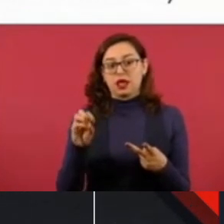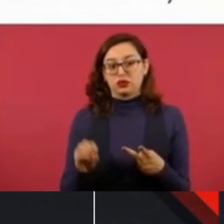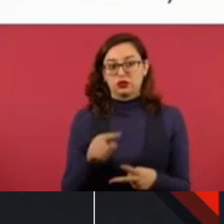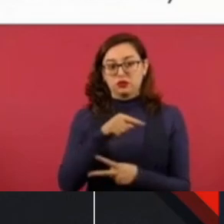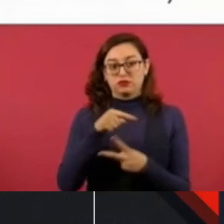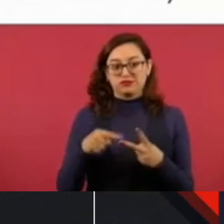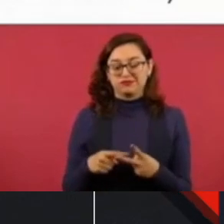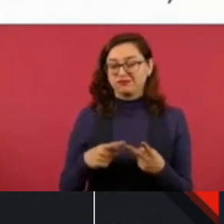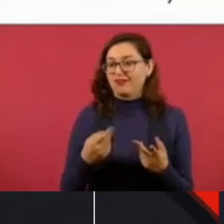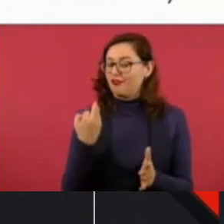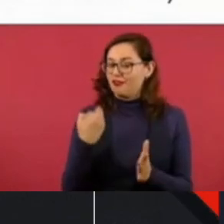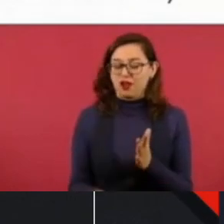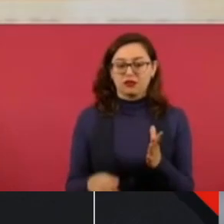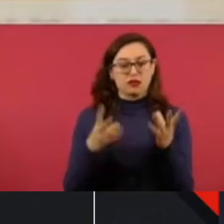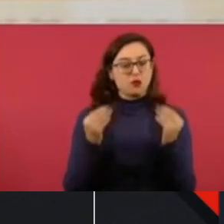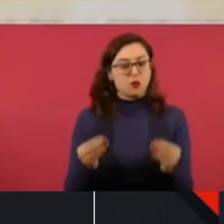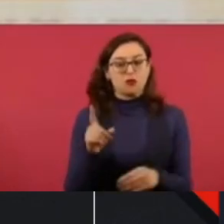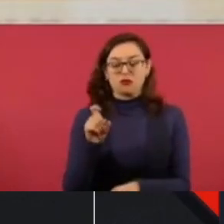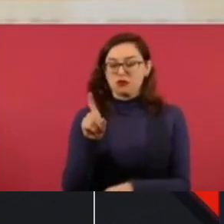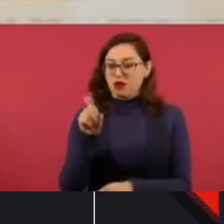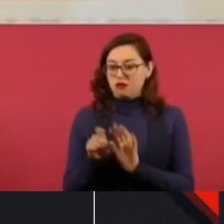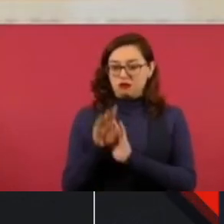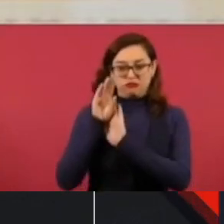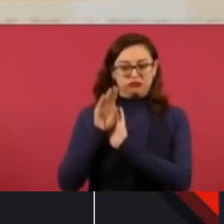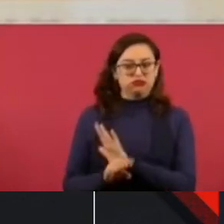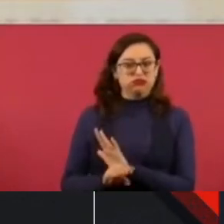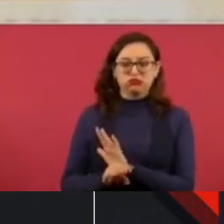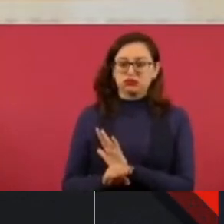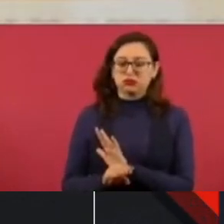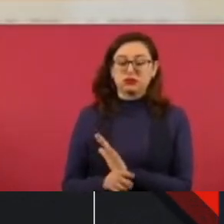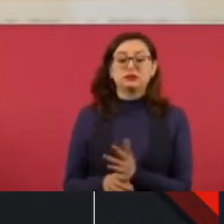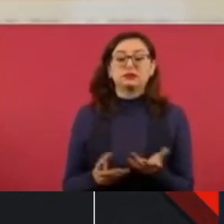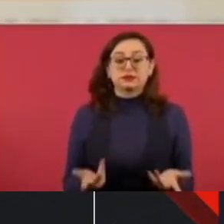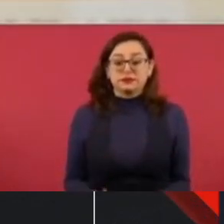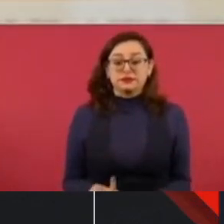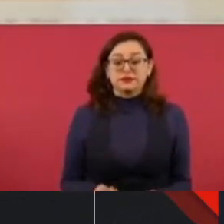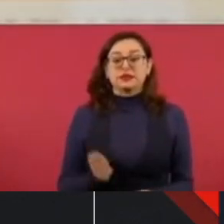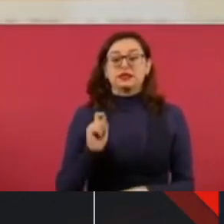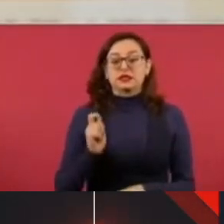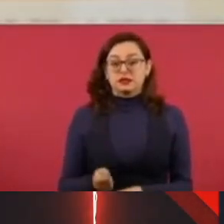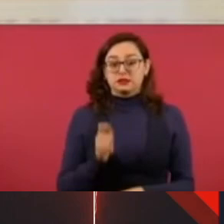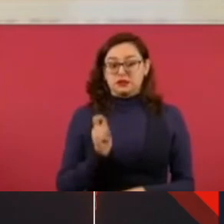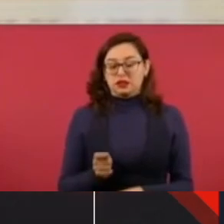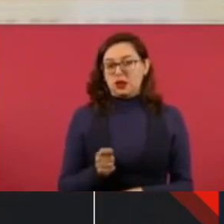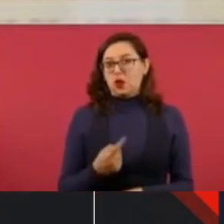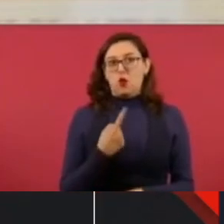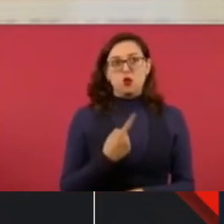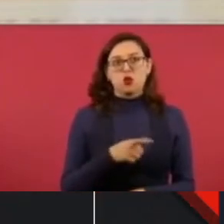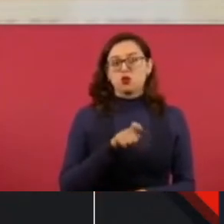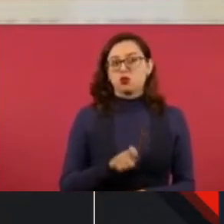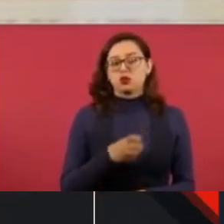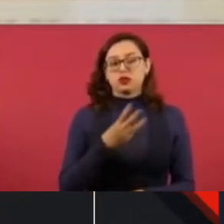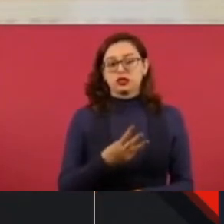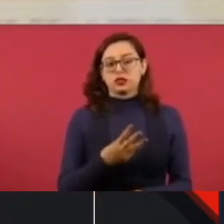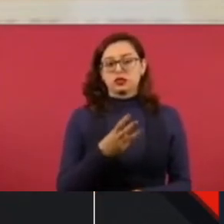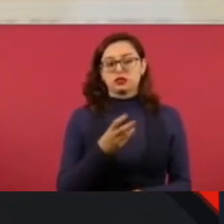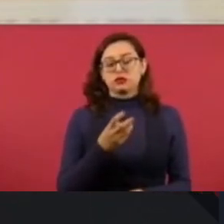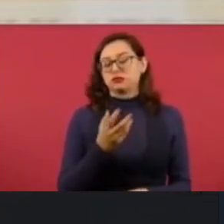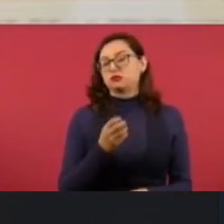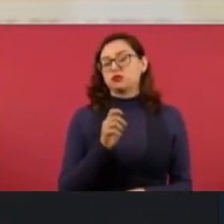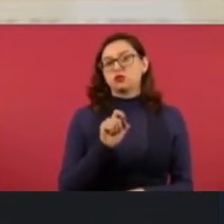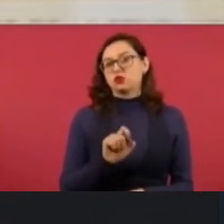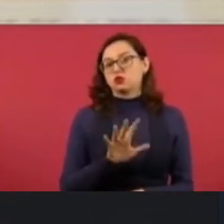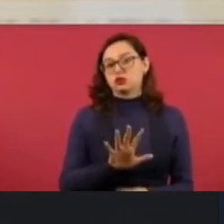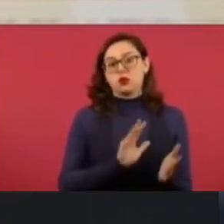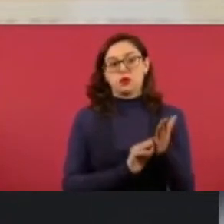por segundo, o sea, con lo que se pudiera abastecer de agua a 1.3 o a 1.5 millones